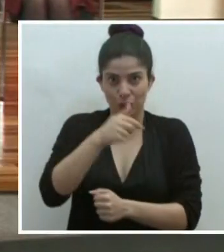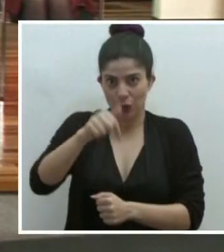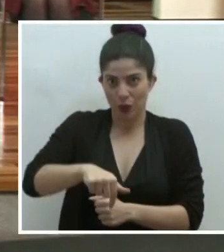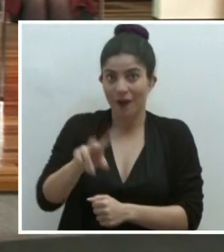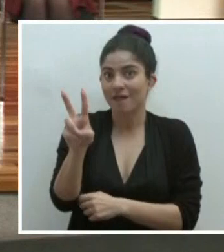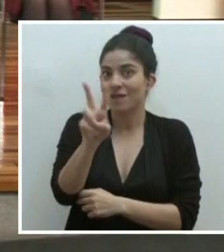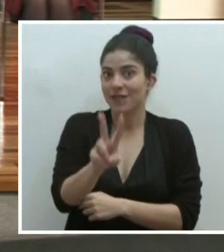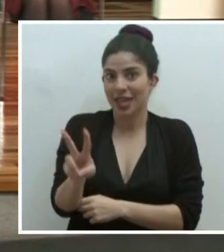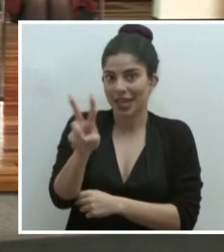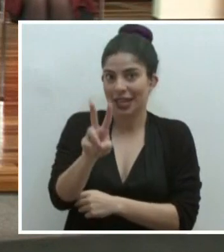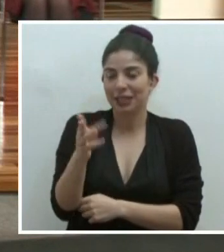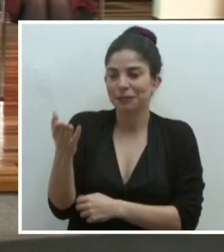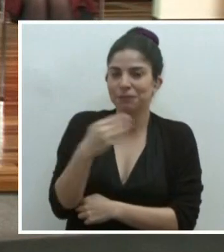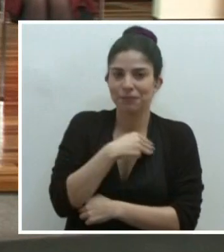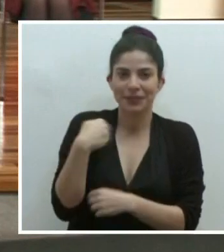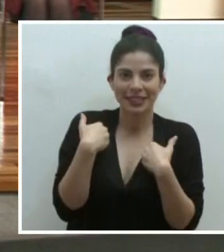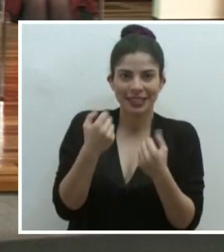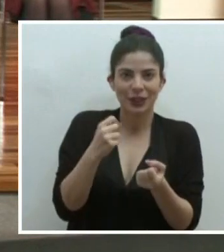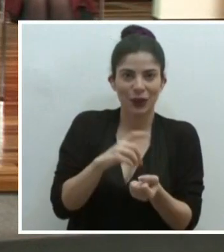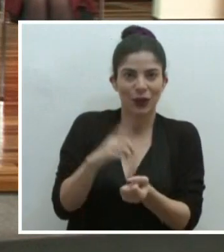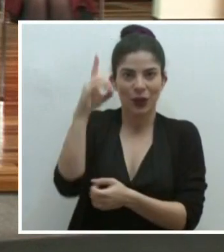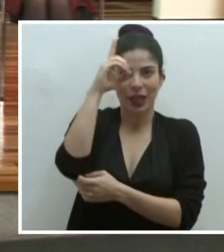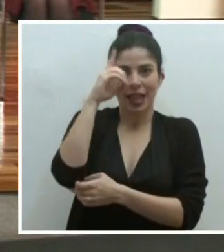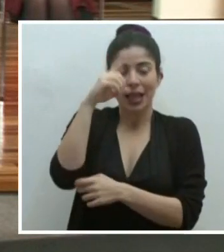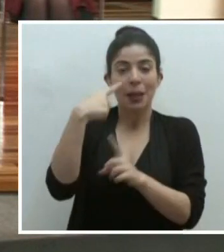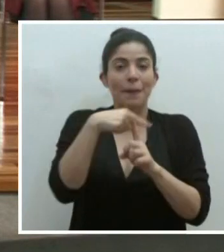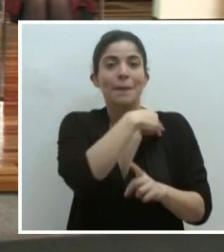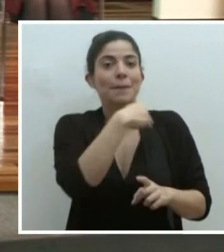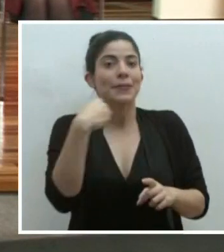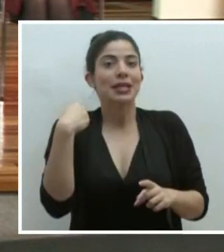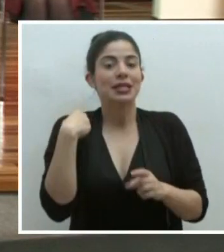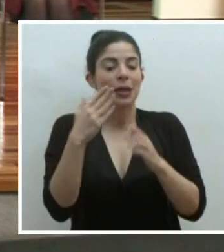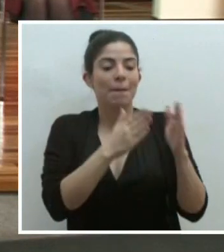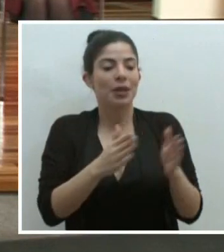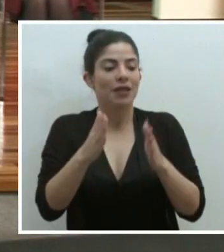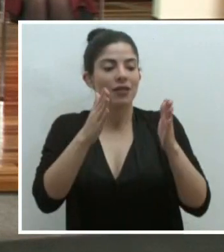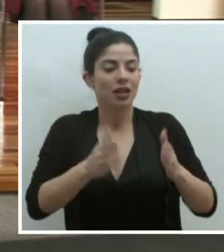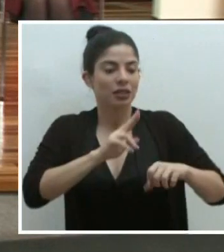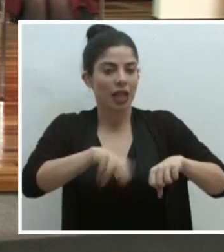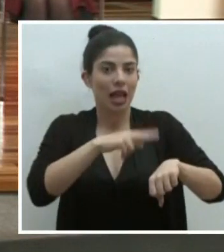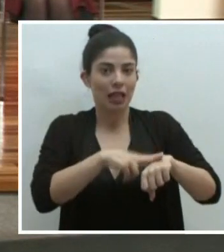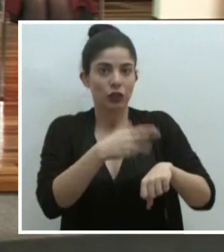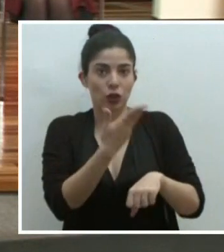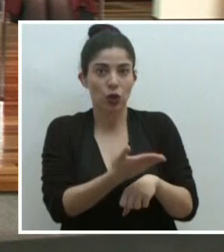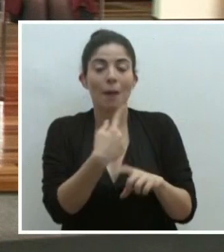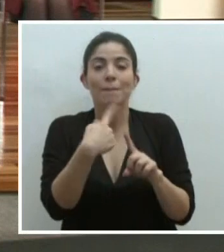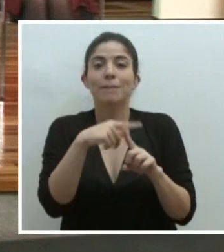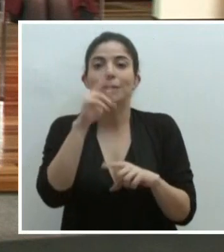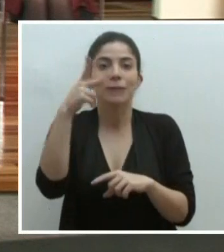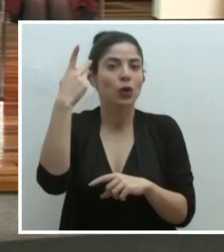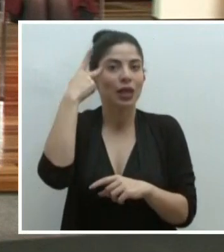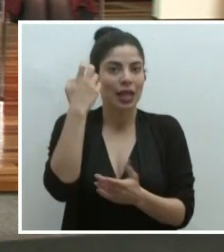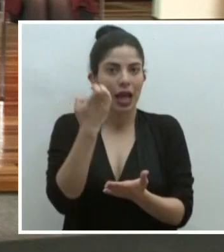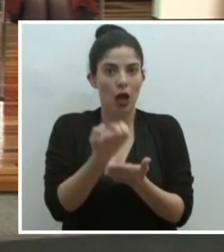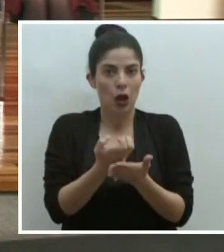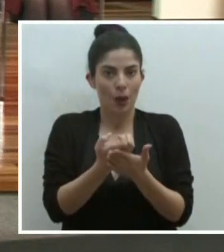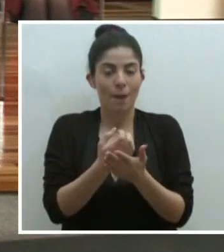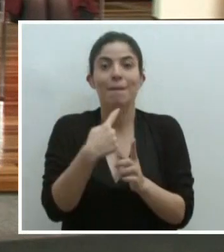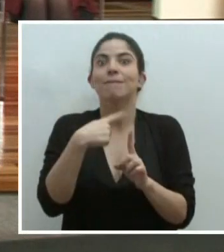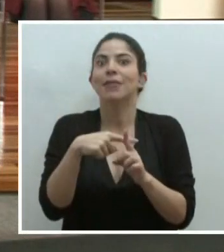este viernes, el ministro de Salud, el doctor Daniel Salas, y la ministra de Planificación Nacional y Política Económica